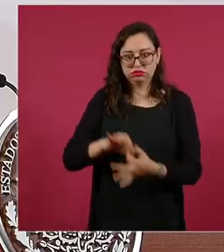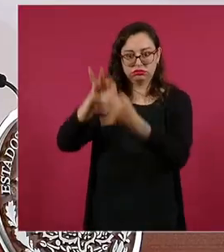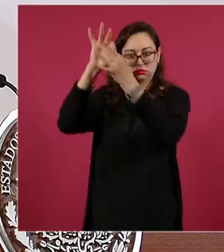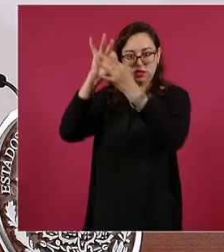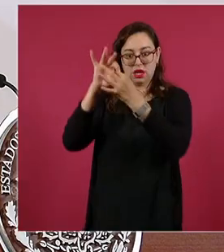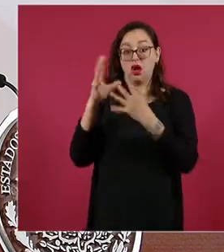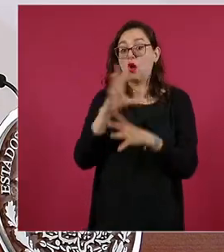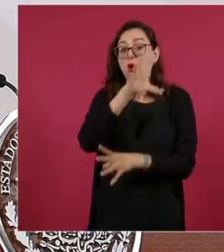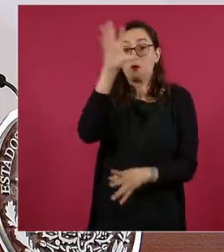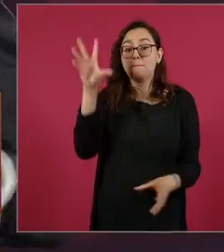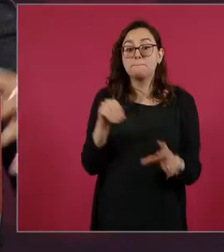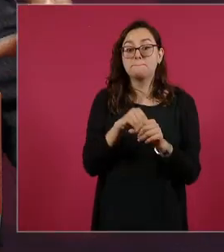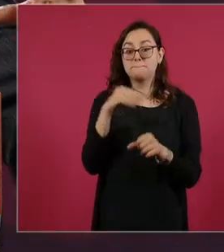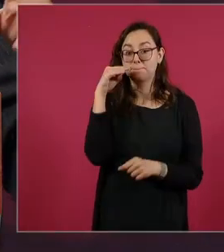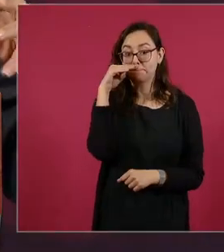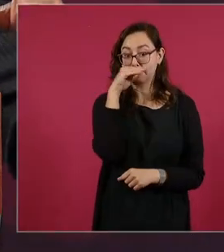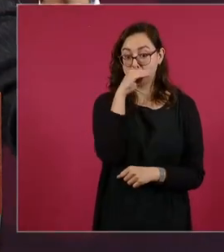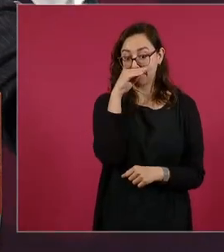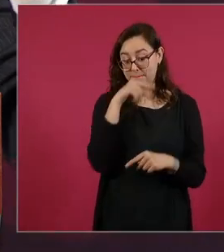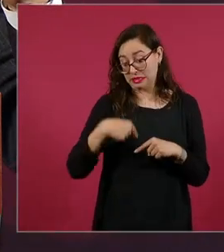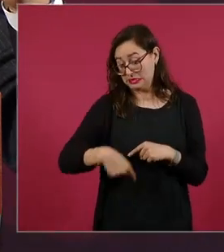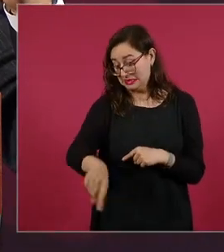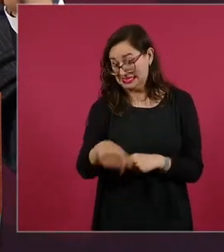eso para septiembre